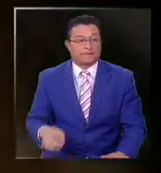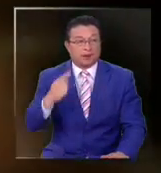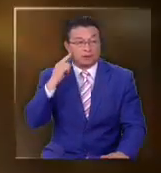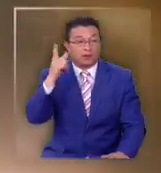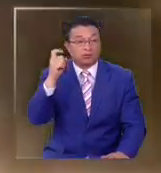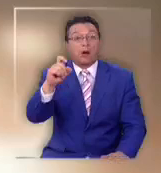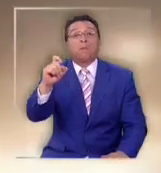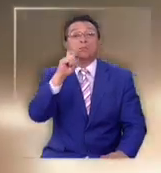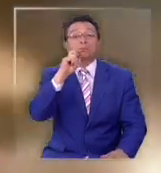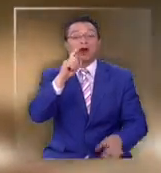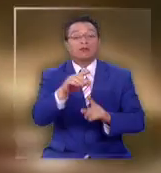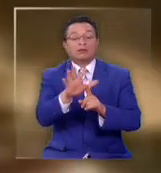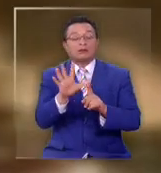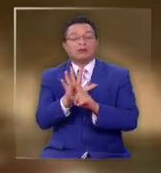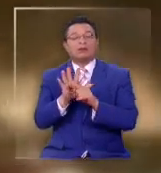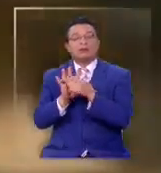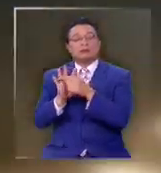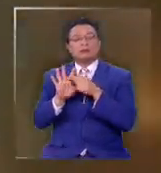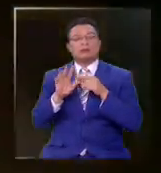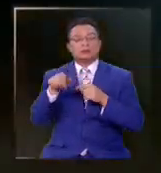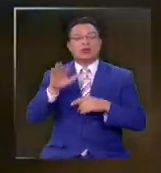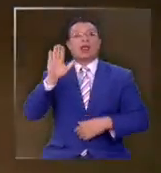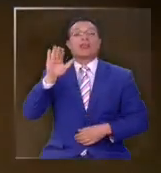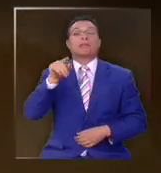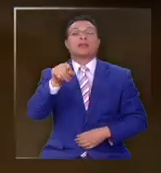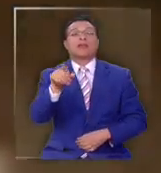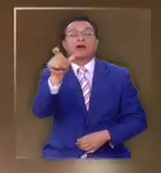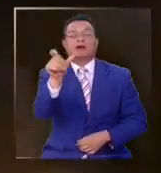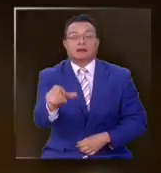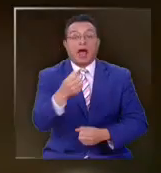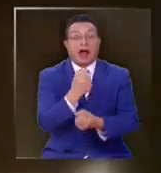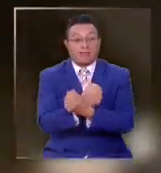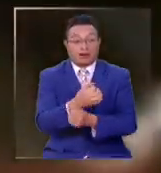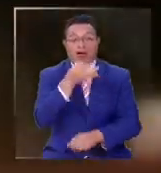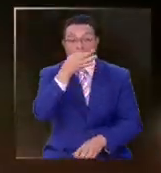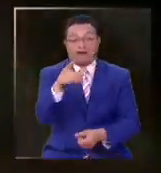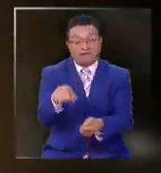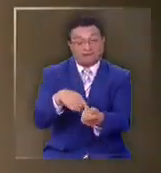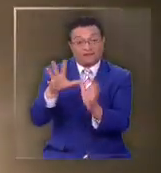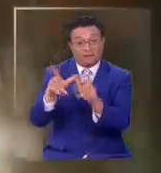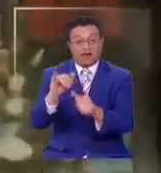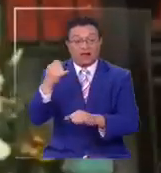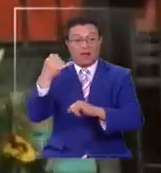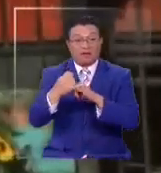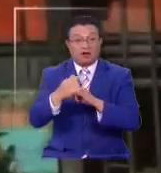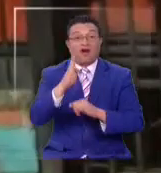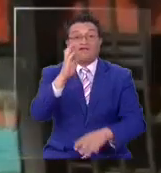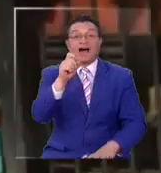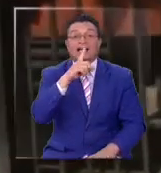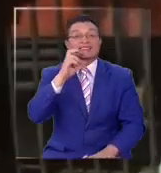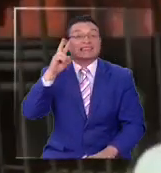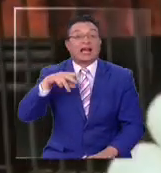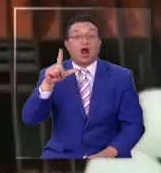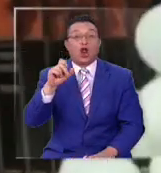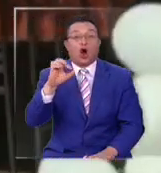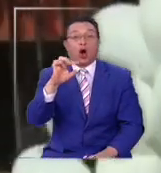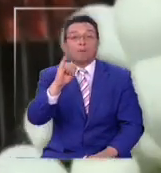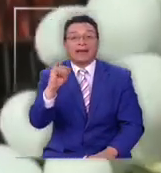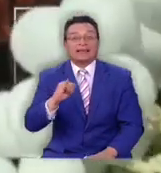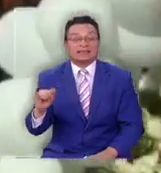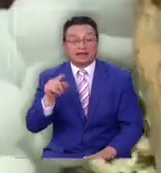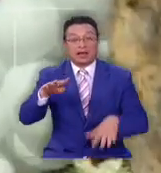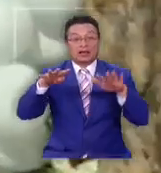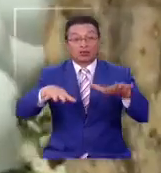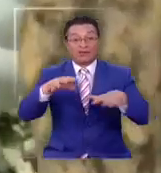Pero ¿quién está detrás de esta particular despedida? Según Carabineros, la familia y amigos de Bastián López Reyes, de 19 años,